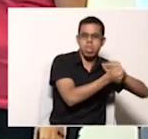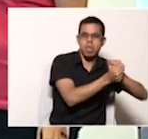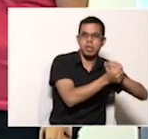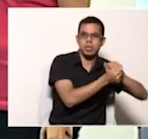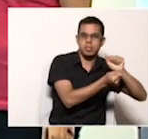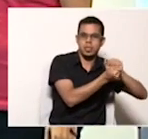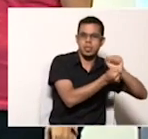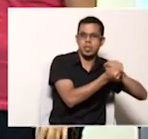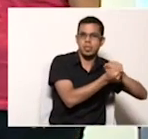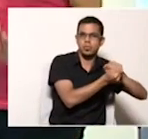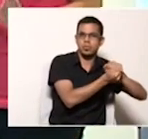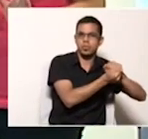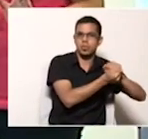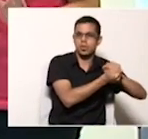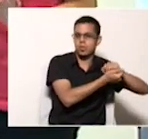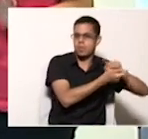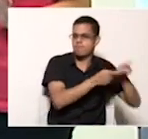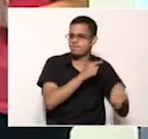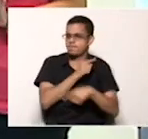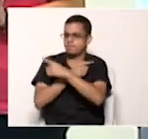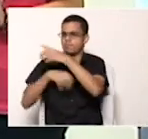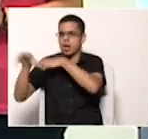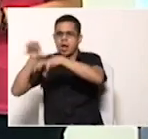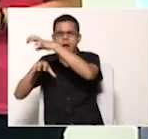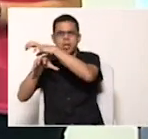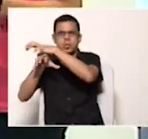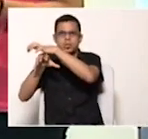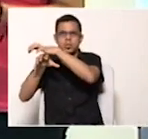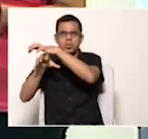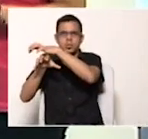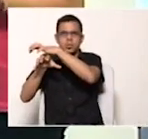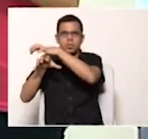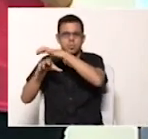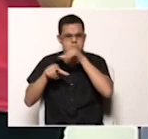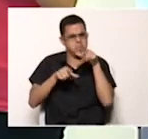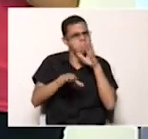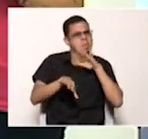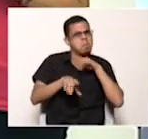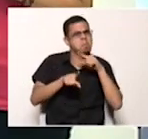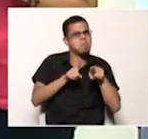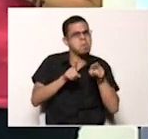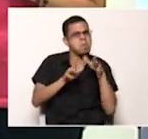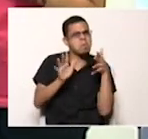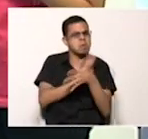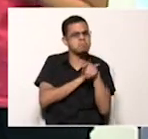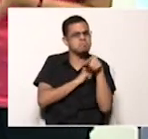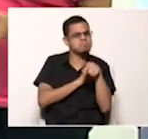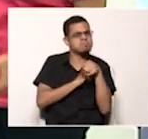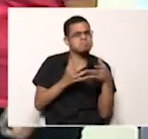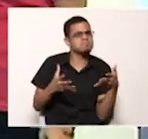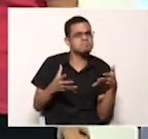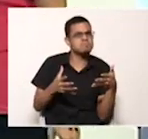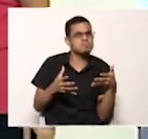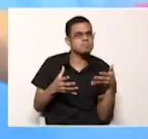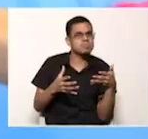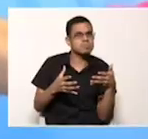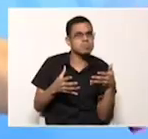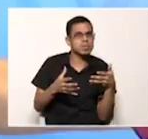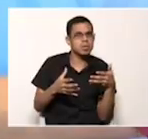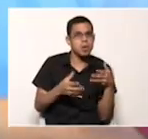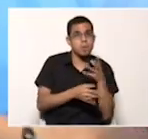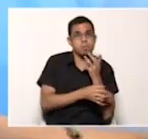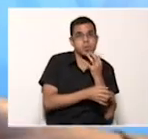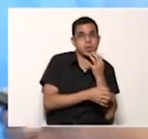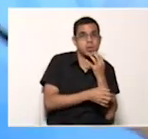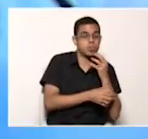sin pasar por líquido. No ocurre en todos los materiales, ¿ok? Pero, por ejemplo, el yodo en estado sólido